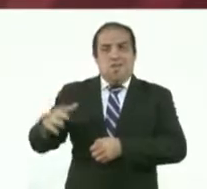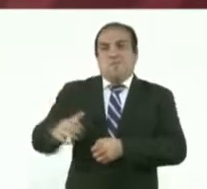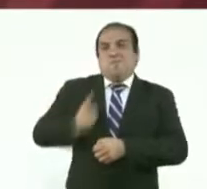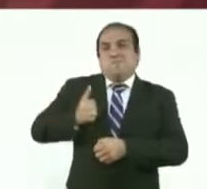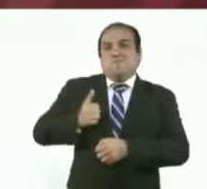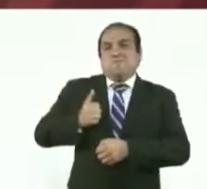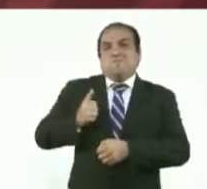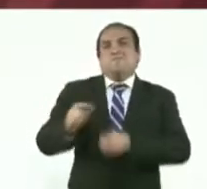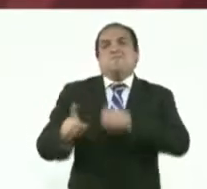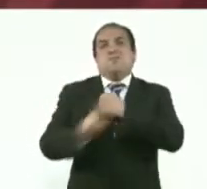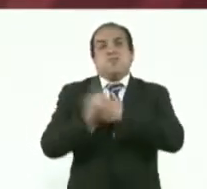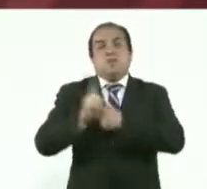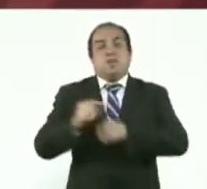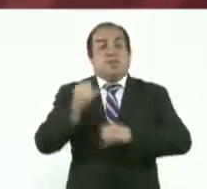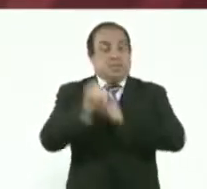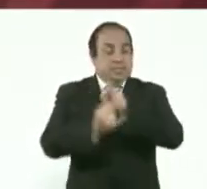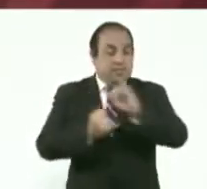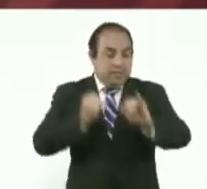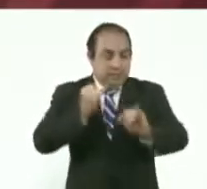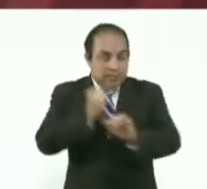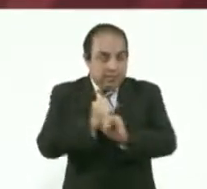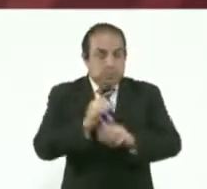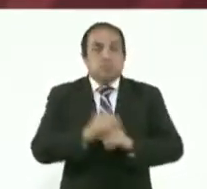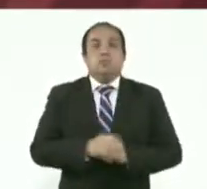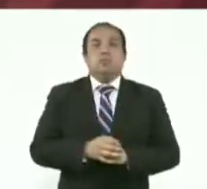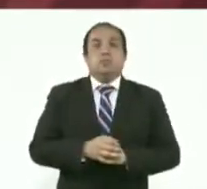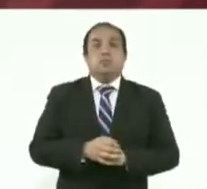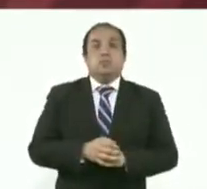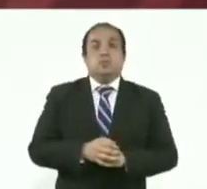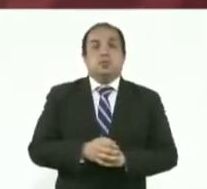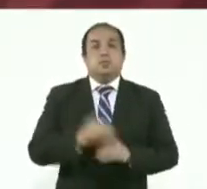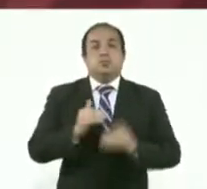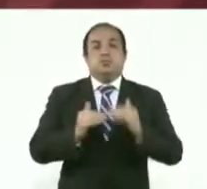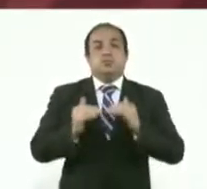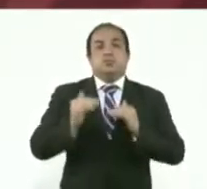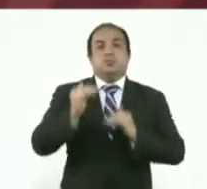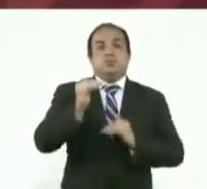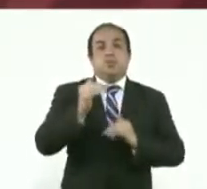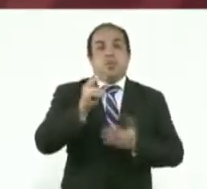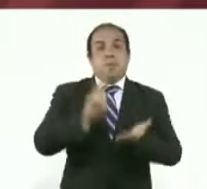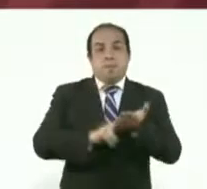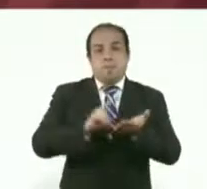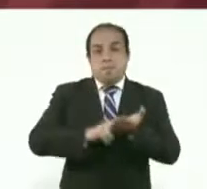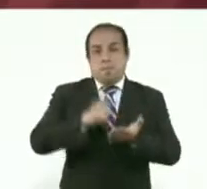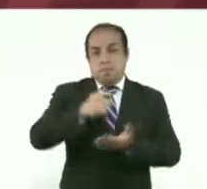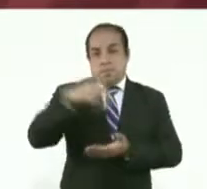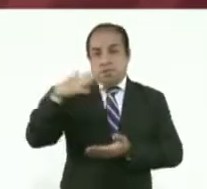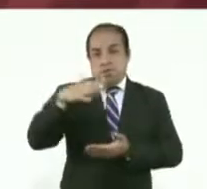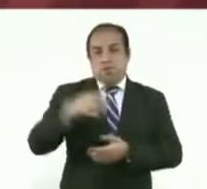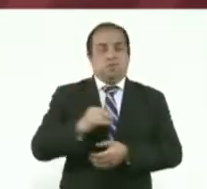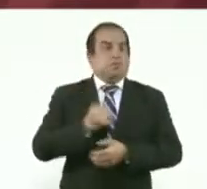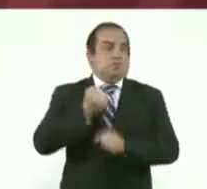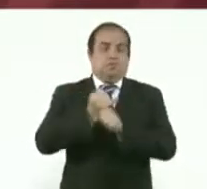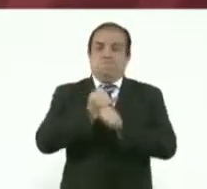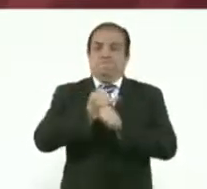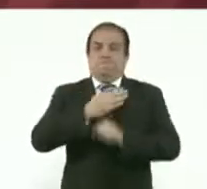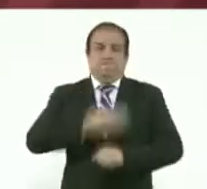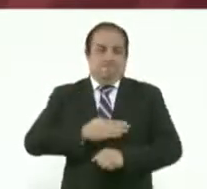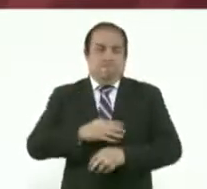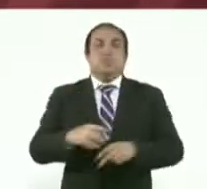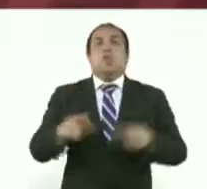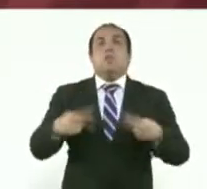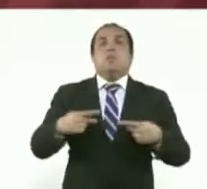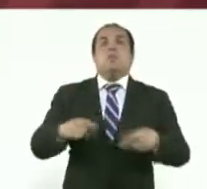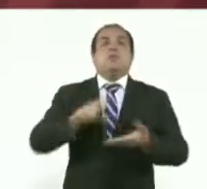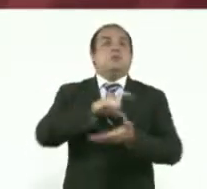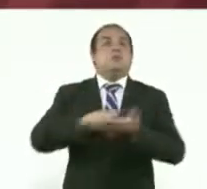de esta situación internacional de subida de los precios, pues es muy, muy injusto para el consumidor. Entonces sí vamos a estar muy